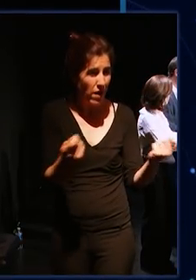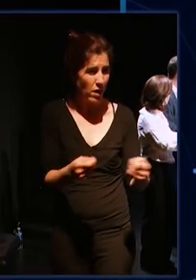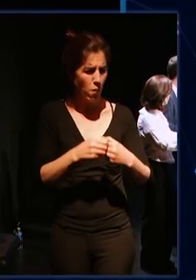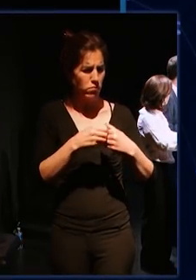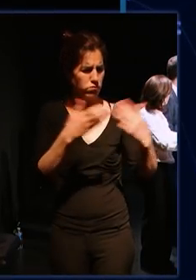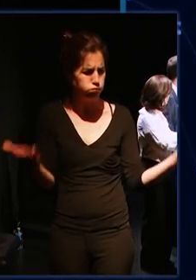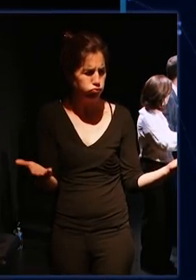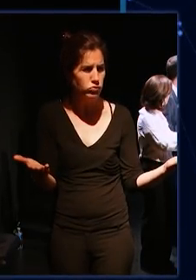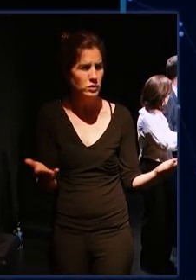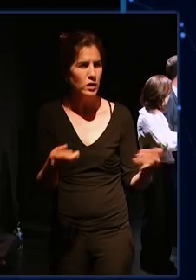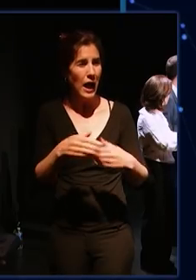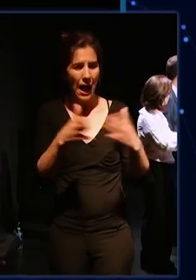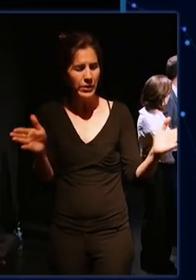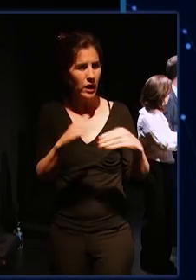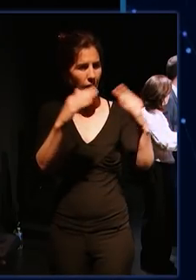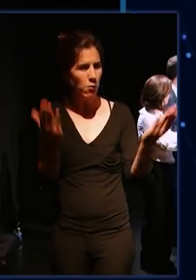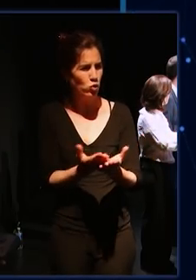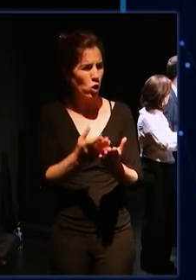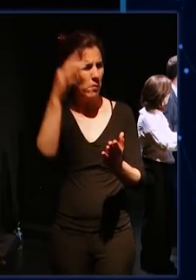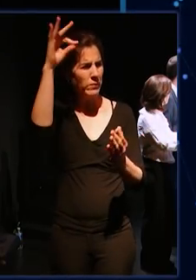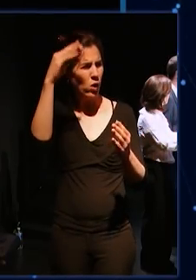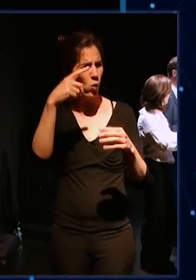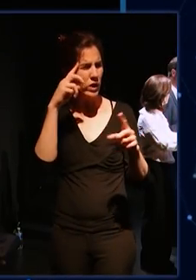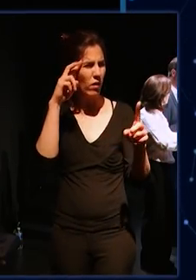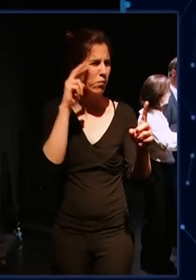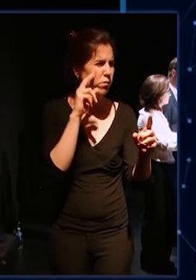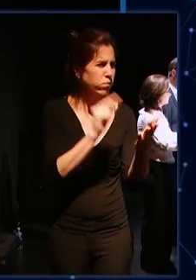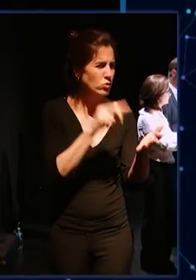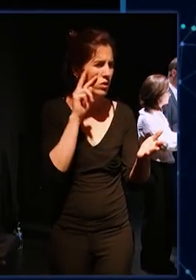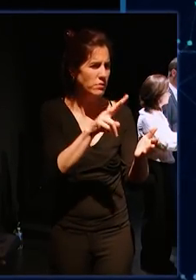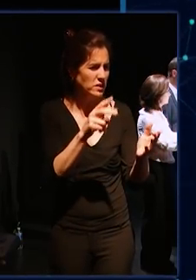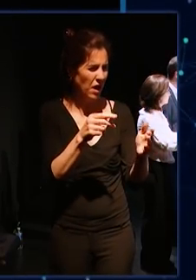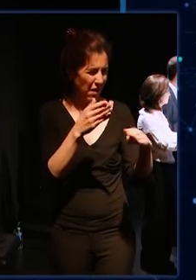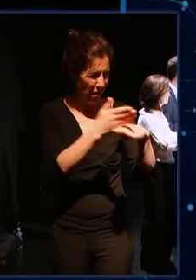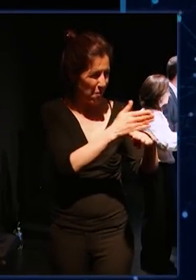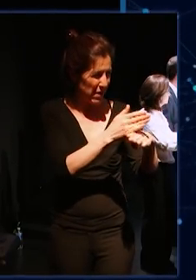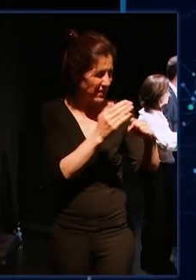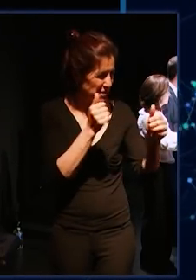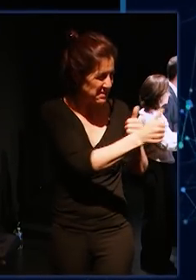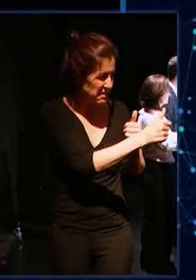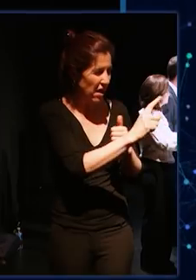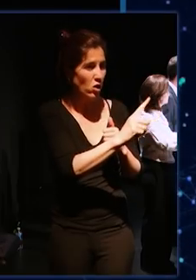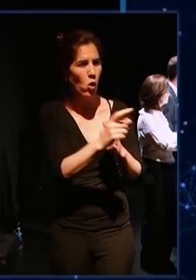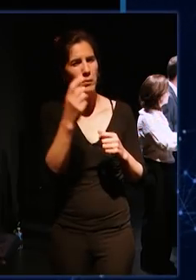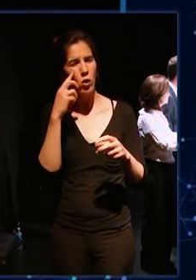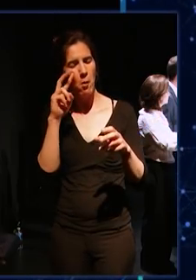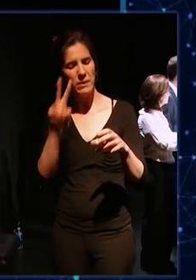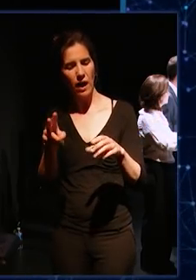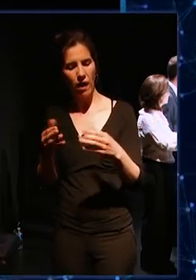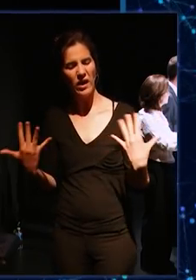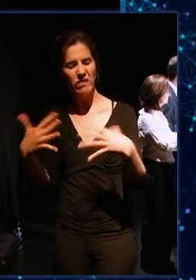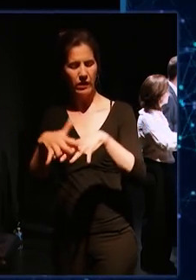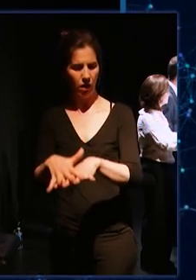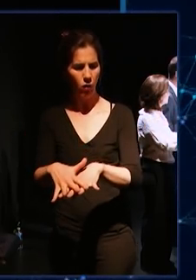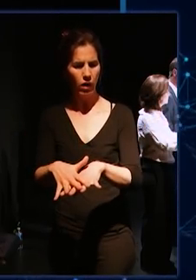al mismo tiempo hacerlo no con un sesgo partidista, sino con una mirada integradora,